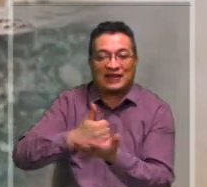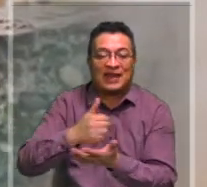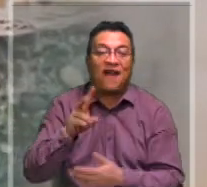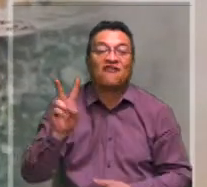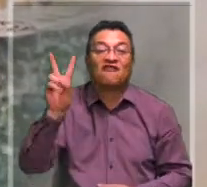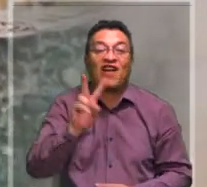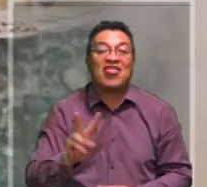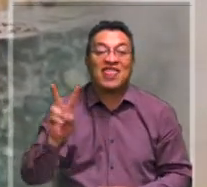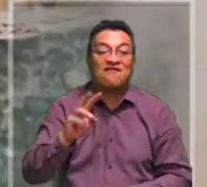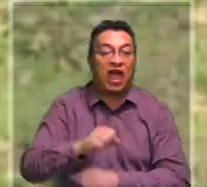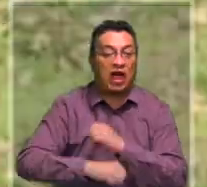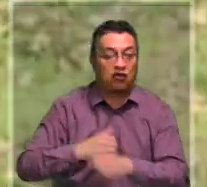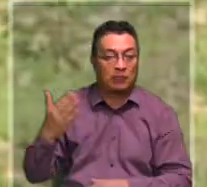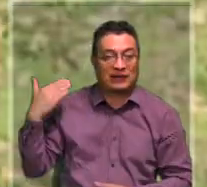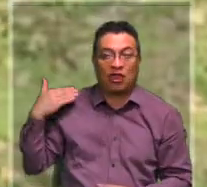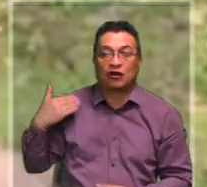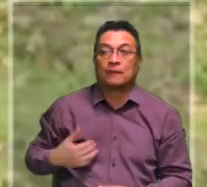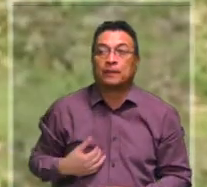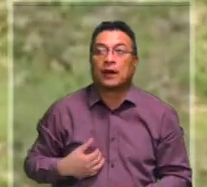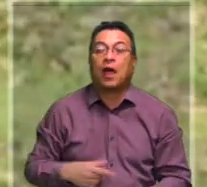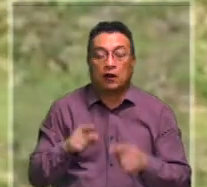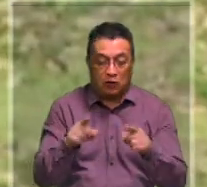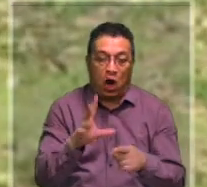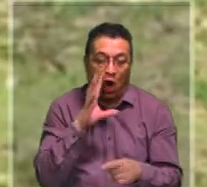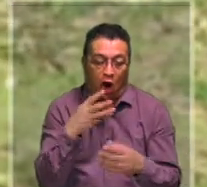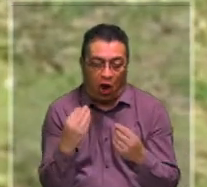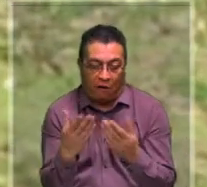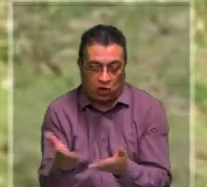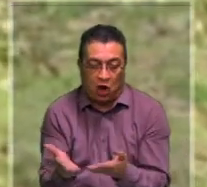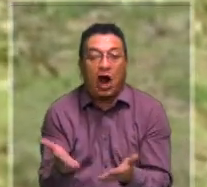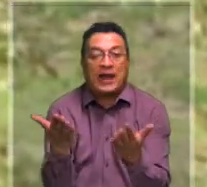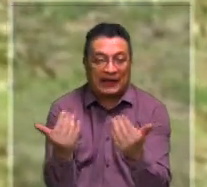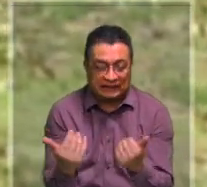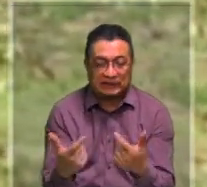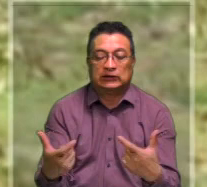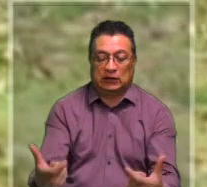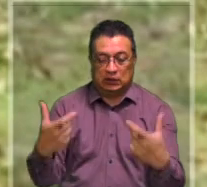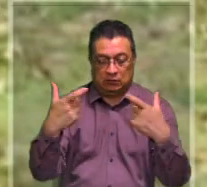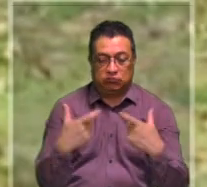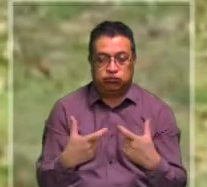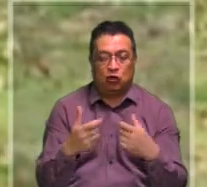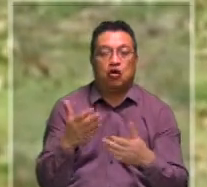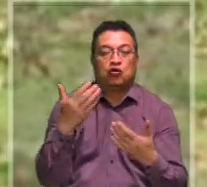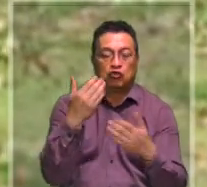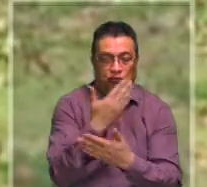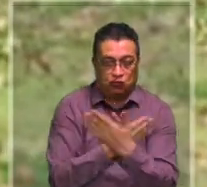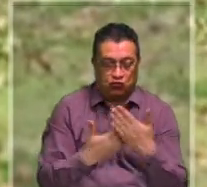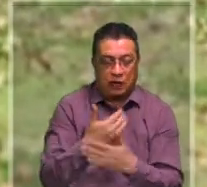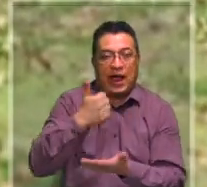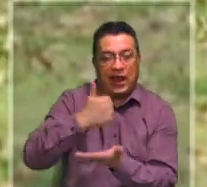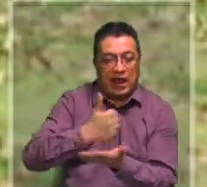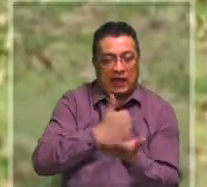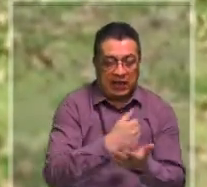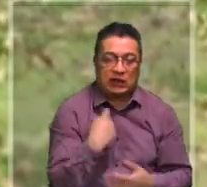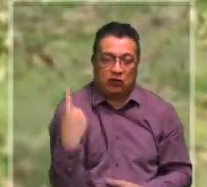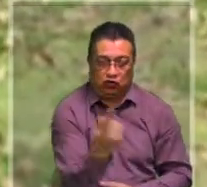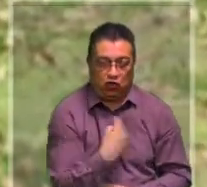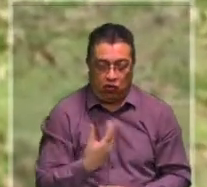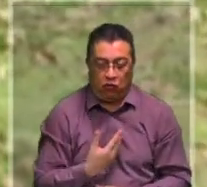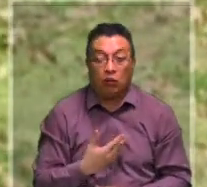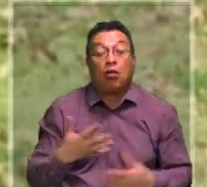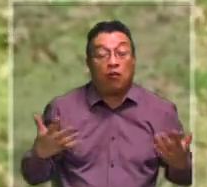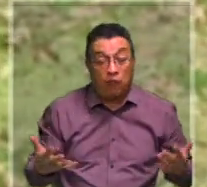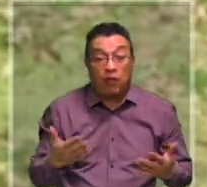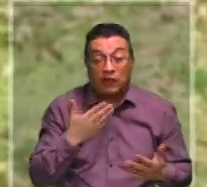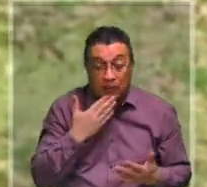el año pasado por una parte obvio necesitamos resguardo apoyo y seguridad para los alcaldes y alcaldesas pero por sobre todo